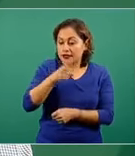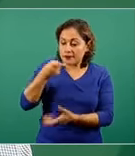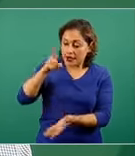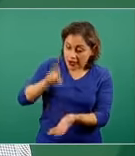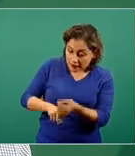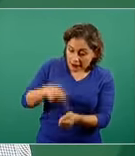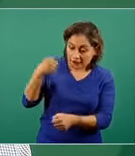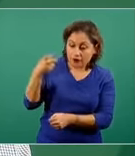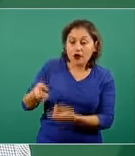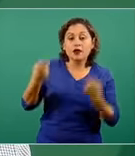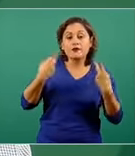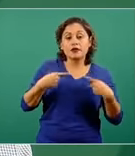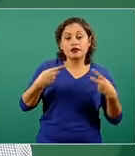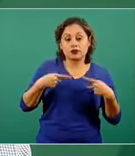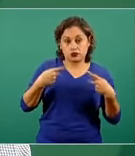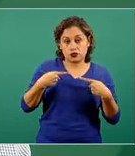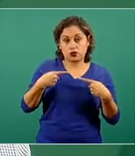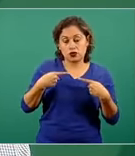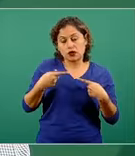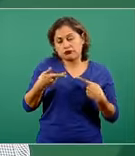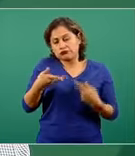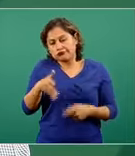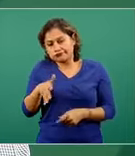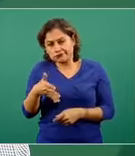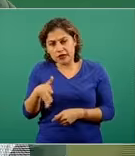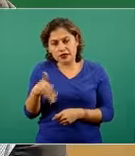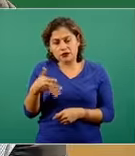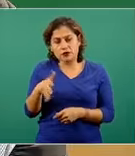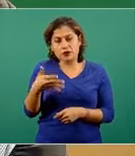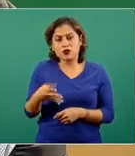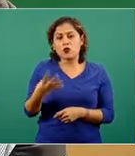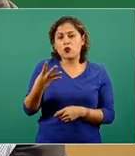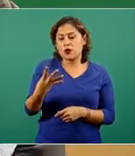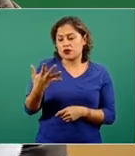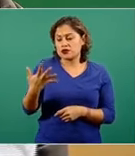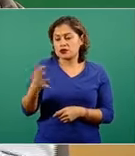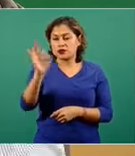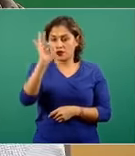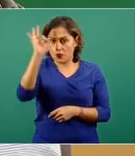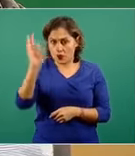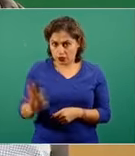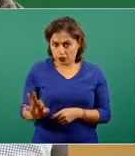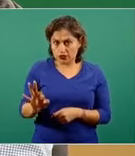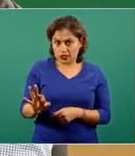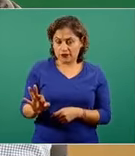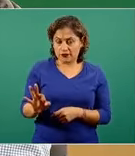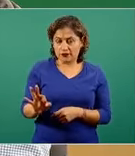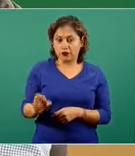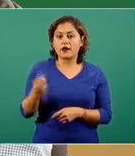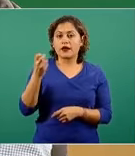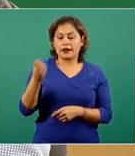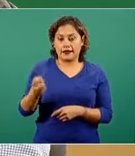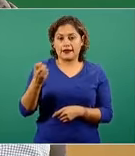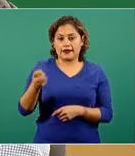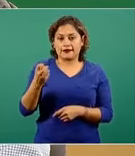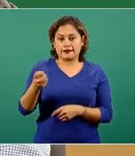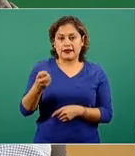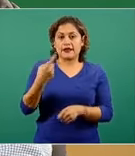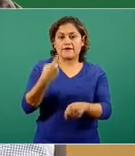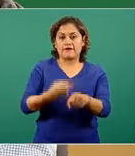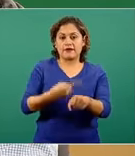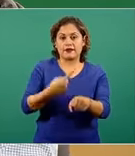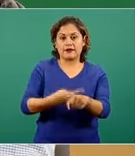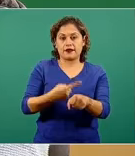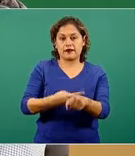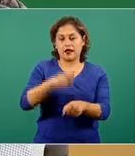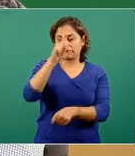este 20% que representaría alrededor de un 4 o 5% del total que también desarrollan enfermedad